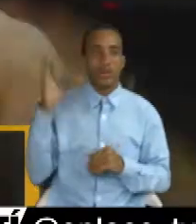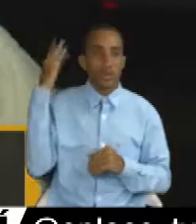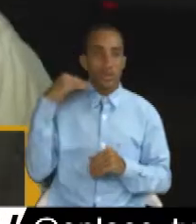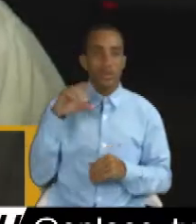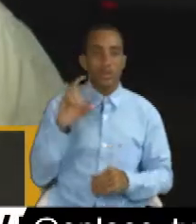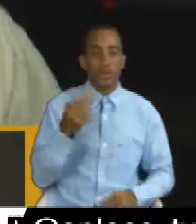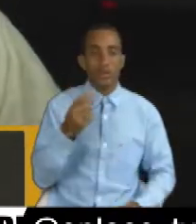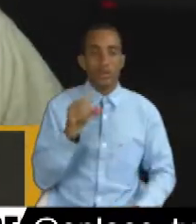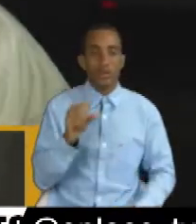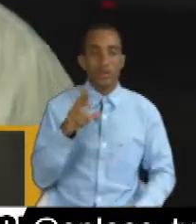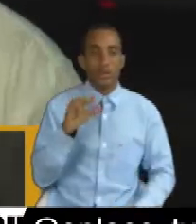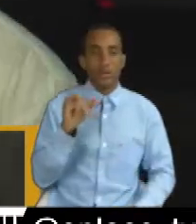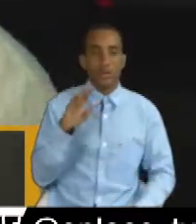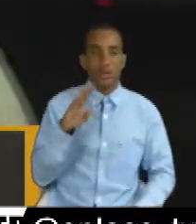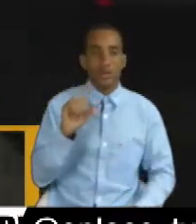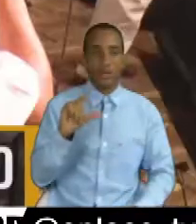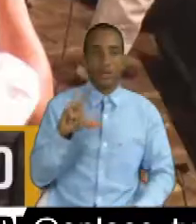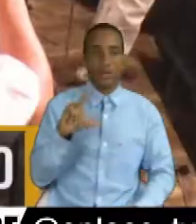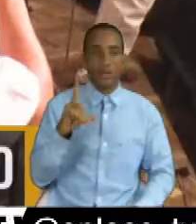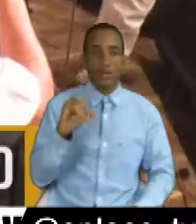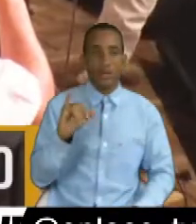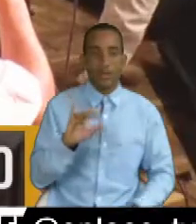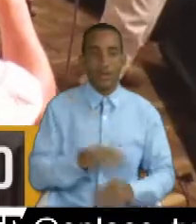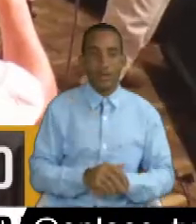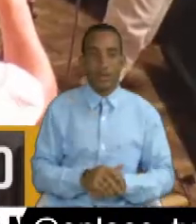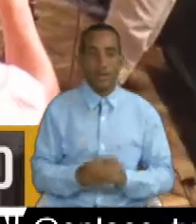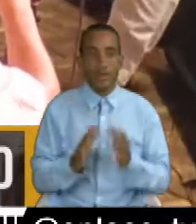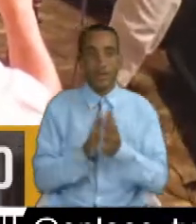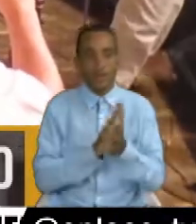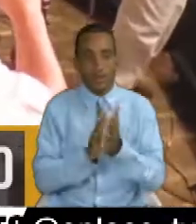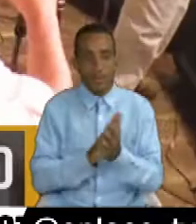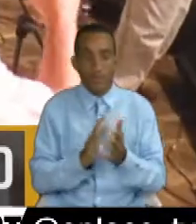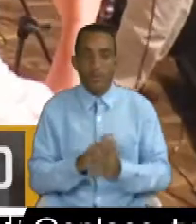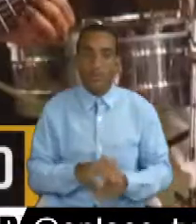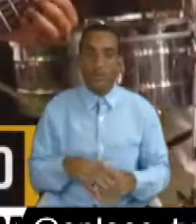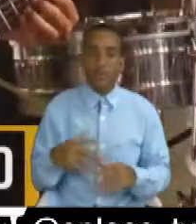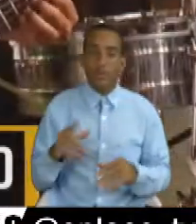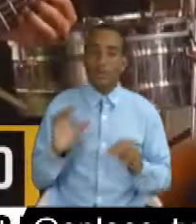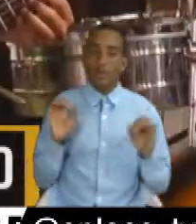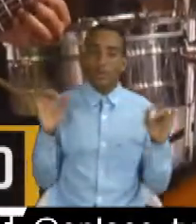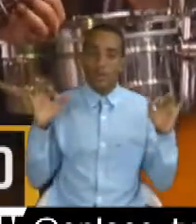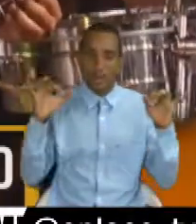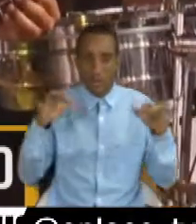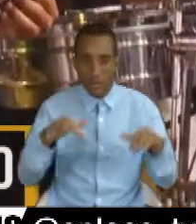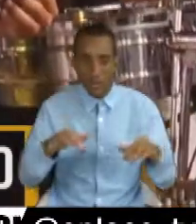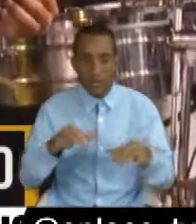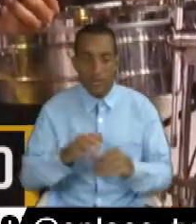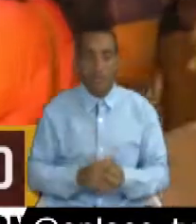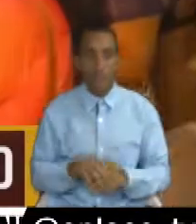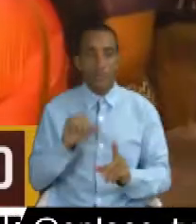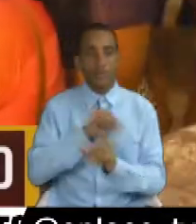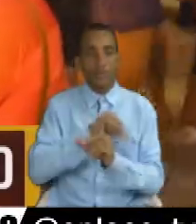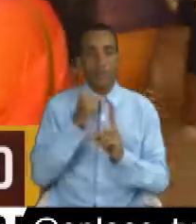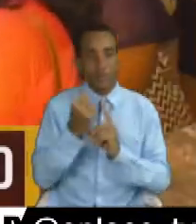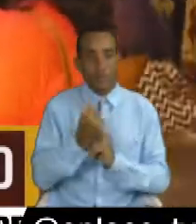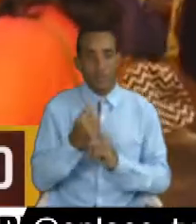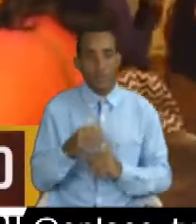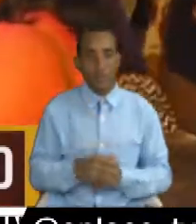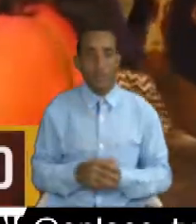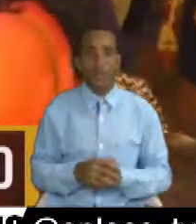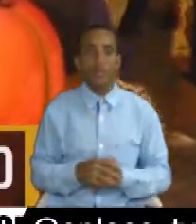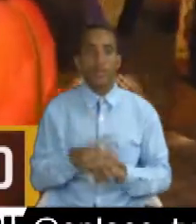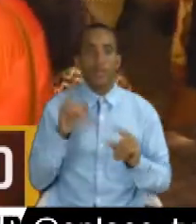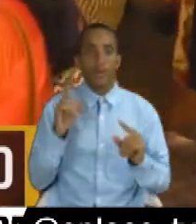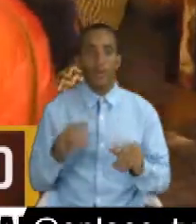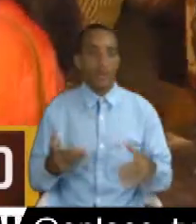Garibaldi. Solo que me atendía muy bien aquí. El auditorio fue colmado por quienes se vincularon a la noble causa de la Asociación Obra Social, pero que a la vez gozaron